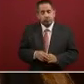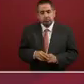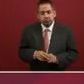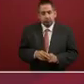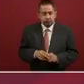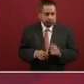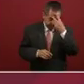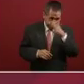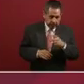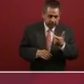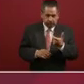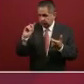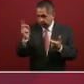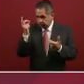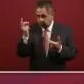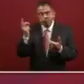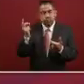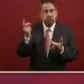en relación a nuestra moneda